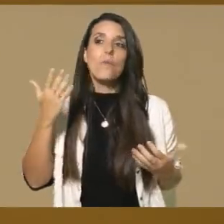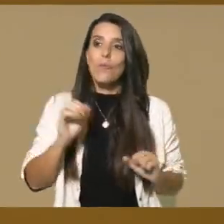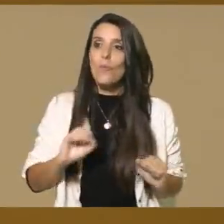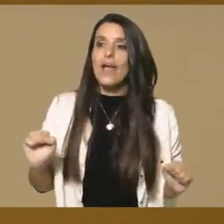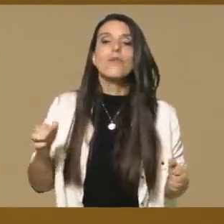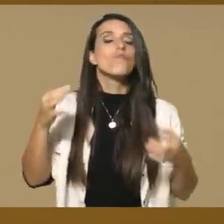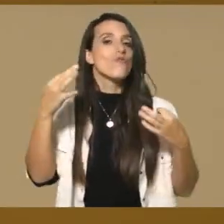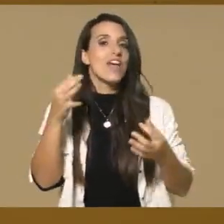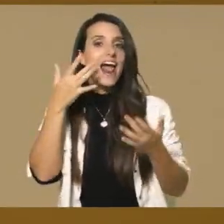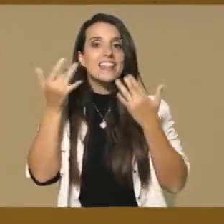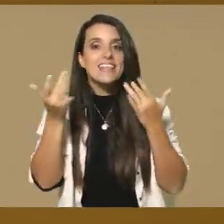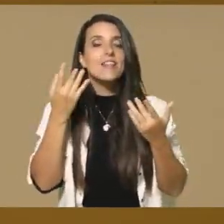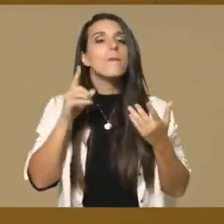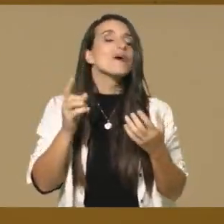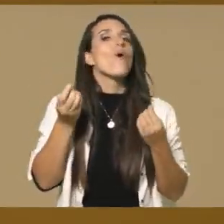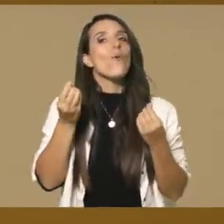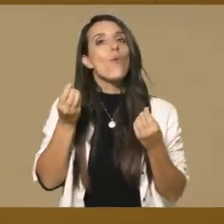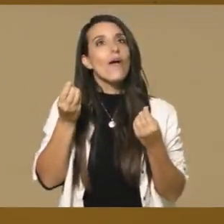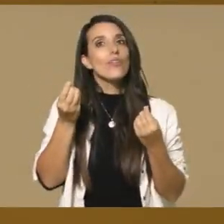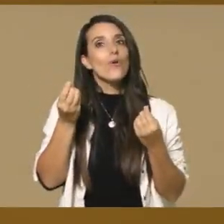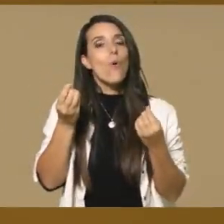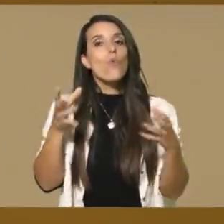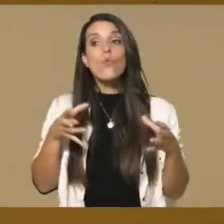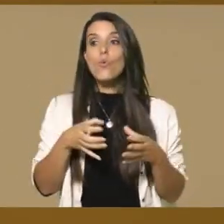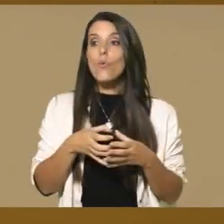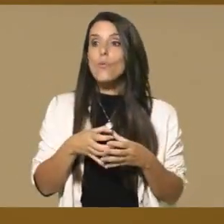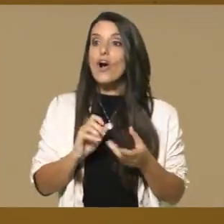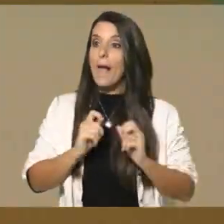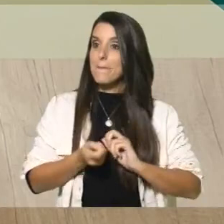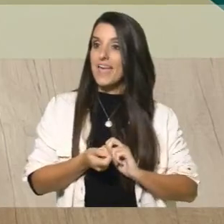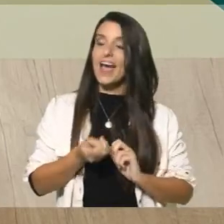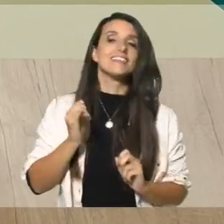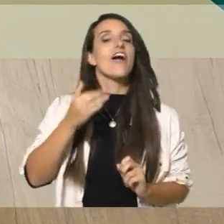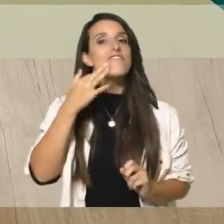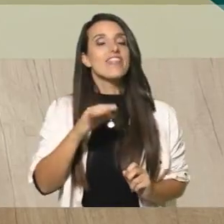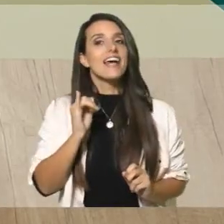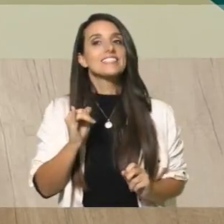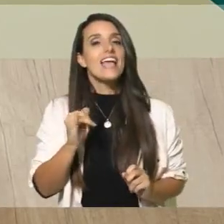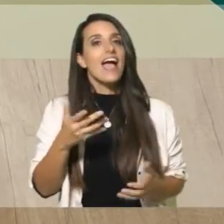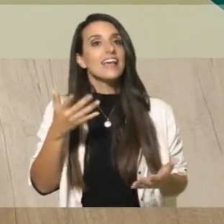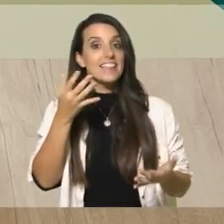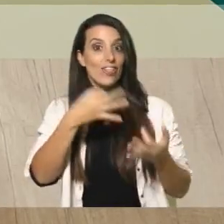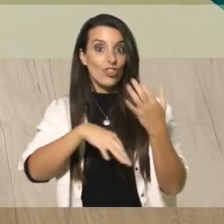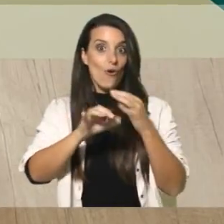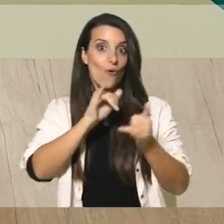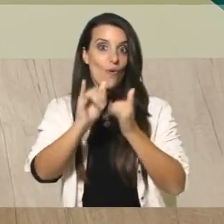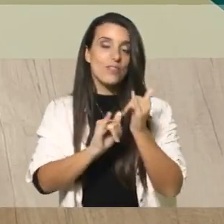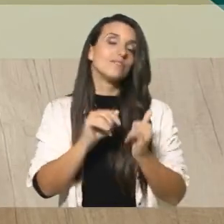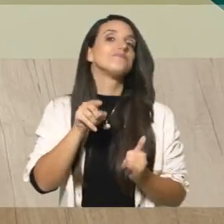ser muy buen artista, pero cuando forma parte de un grupo, la cosa cambia también. Sí, es verdad. Esta obra